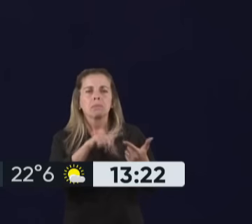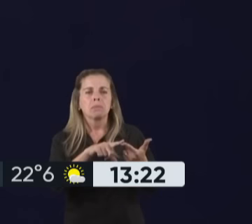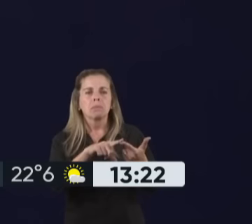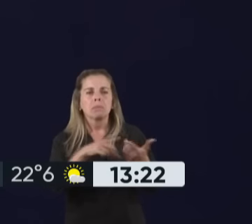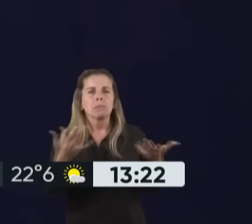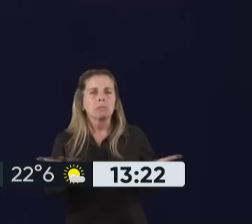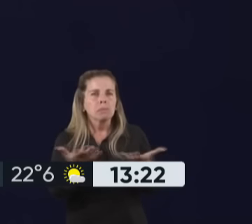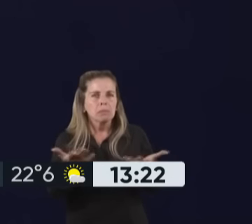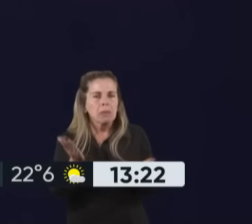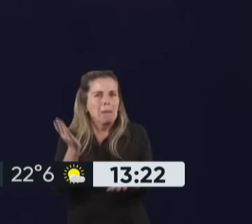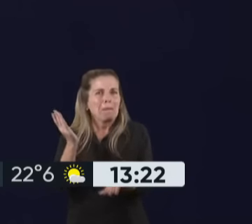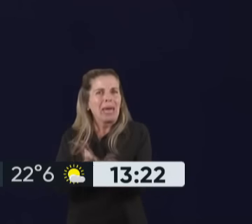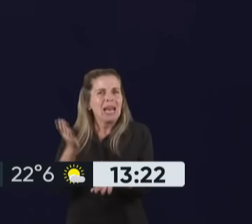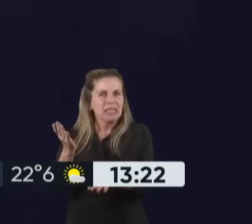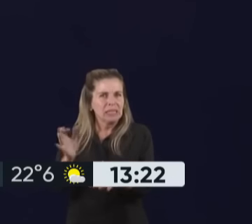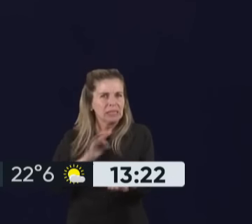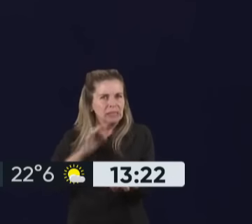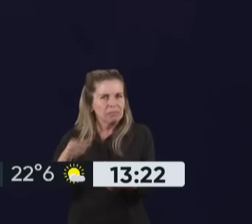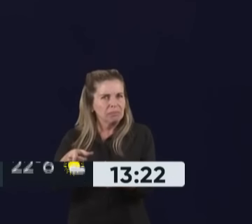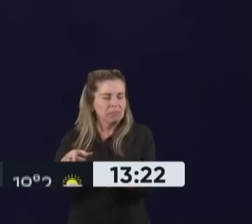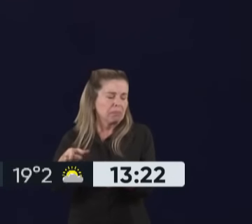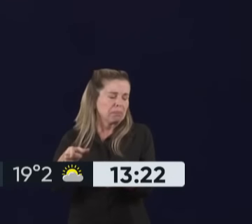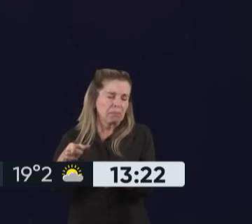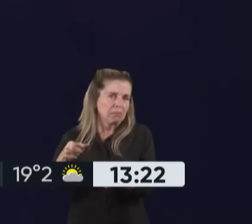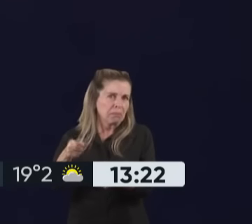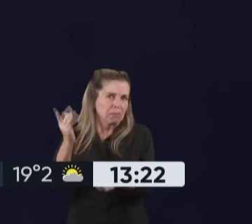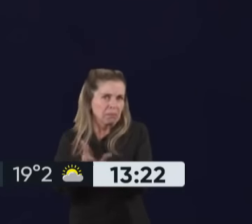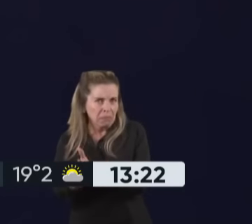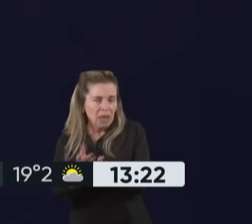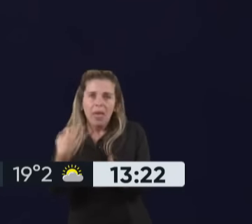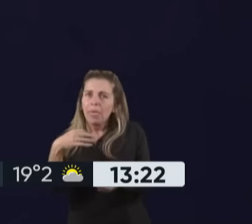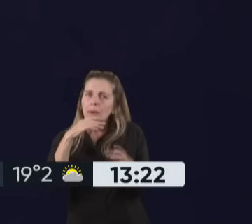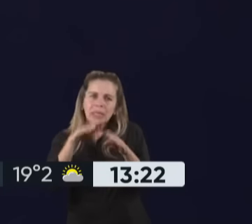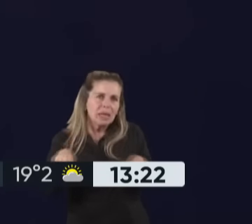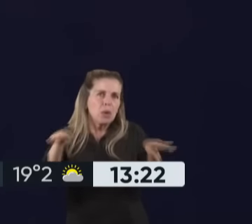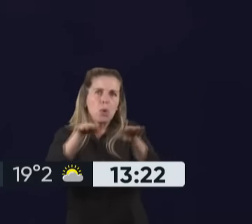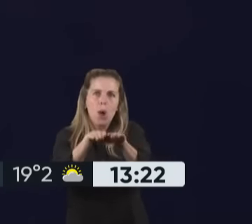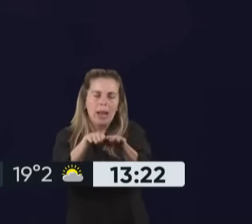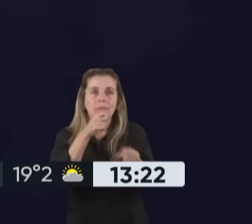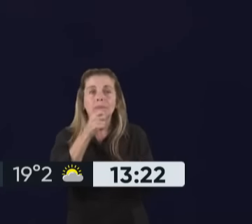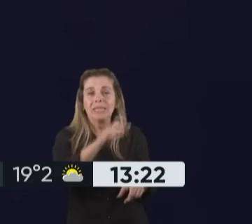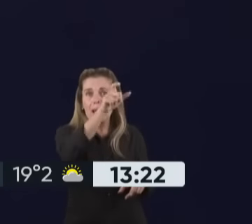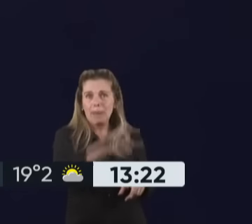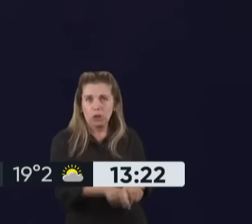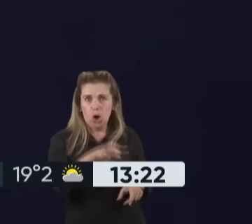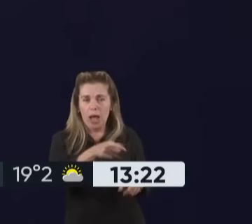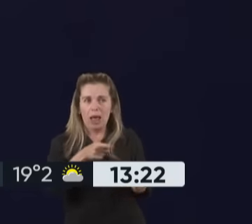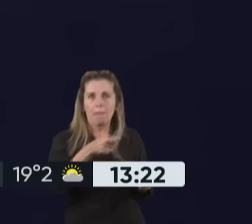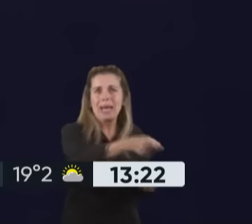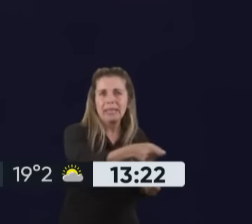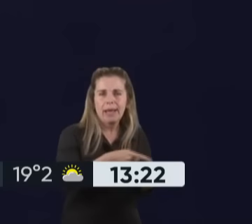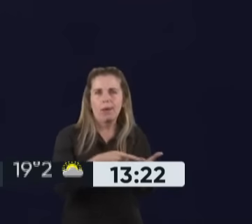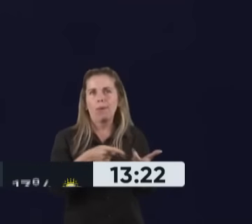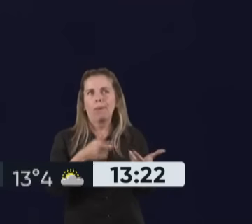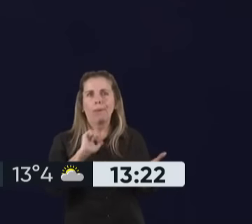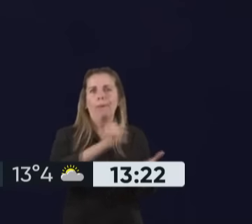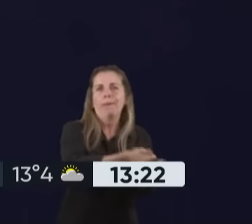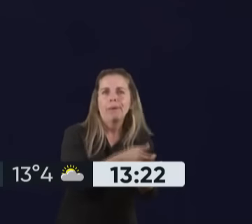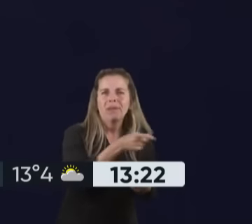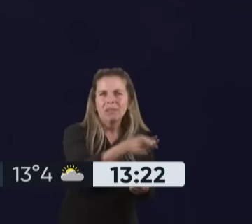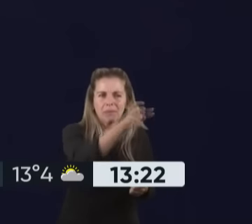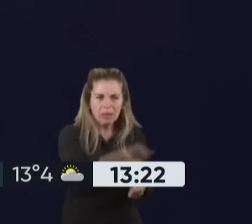Las penas tienen una relación directa entre el delito cometido y el daño causado a las personas. Y